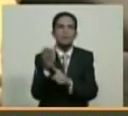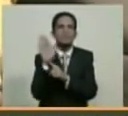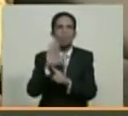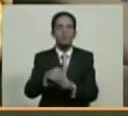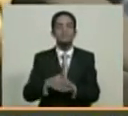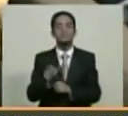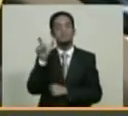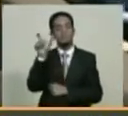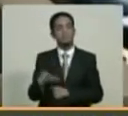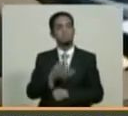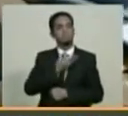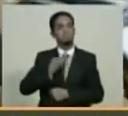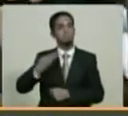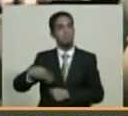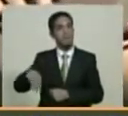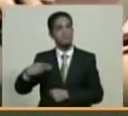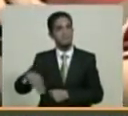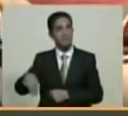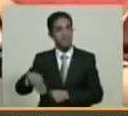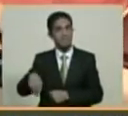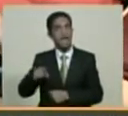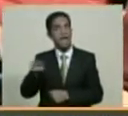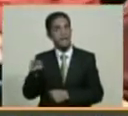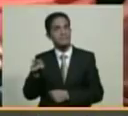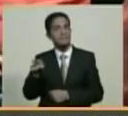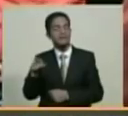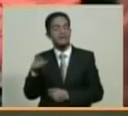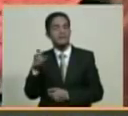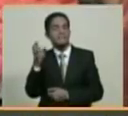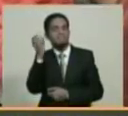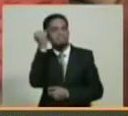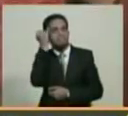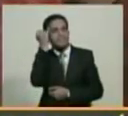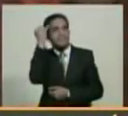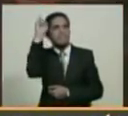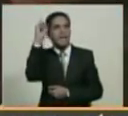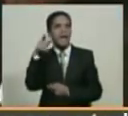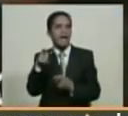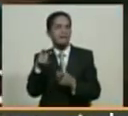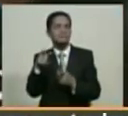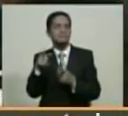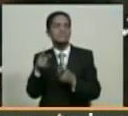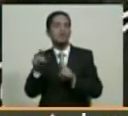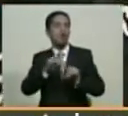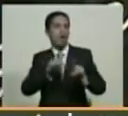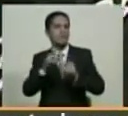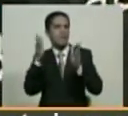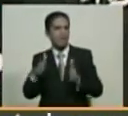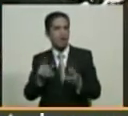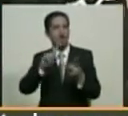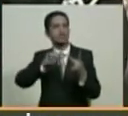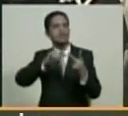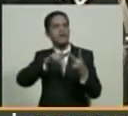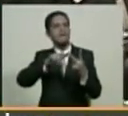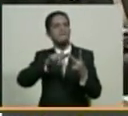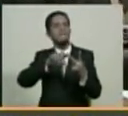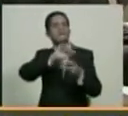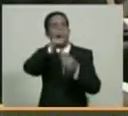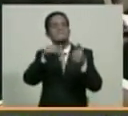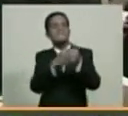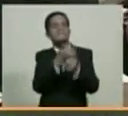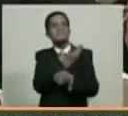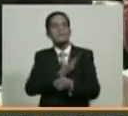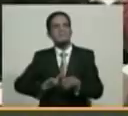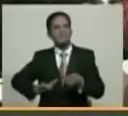República, que es el autor y coordinador de este programa, la vicepresidenta ejecutiva, el vicepresidente para el área